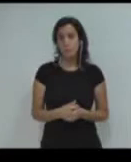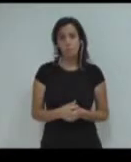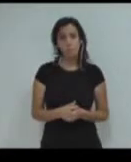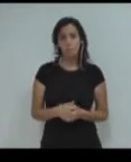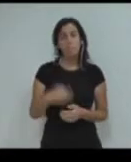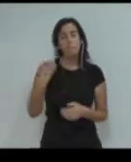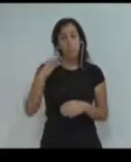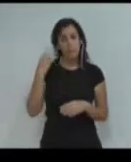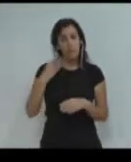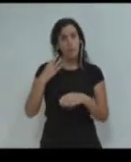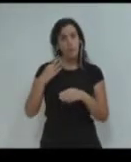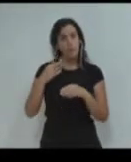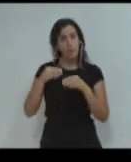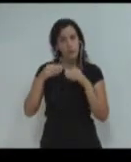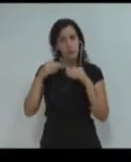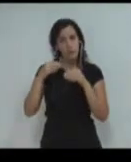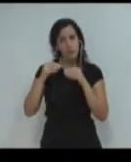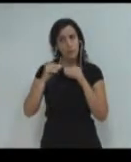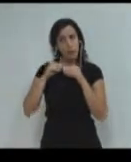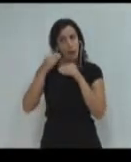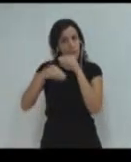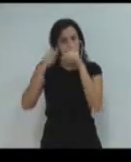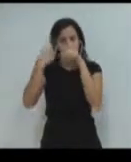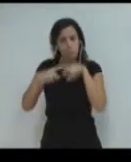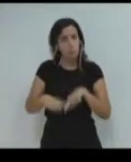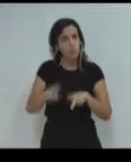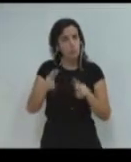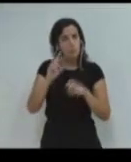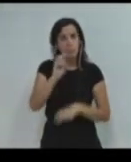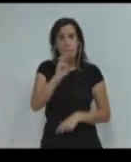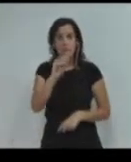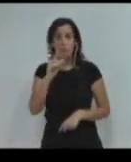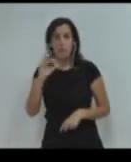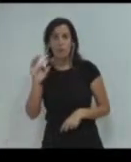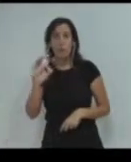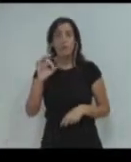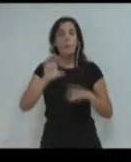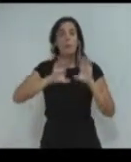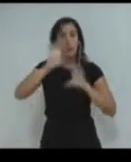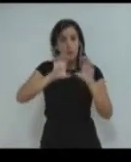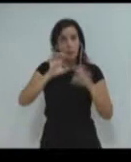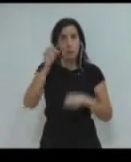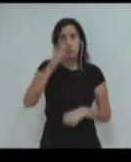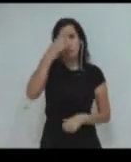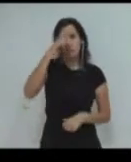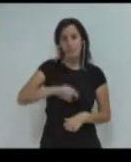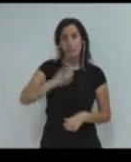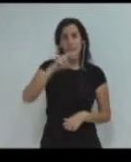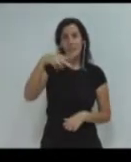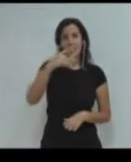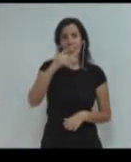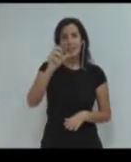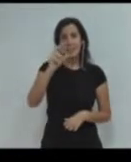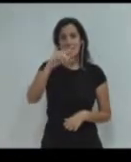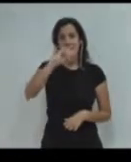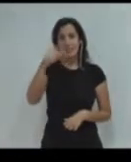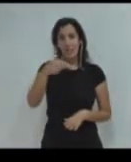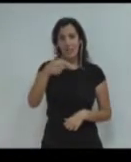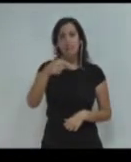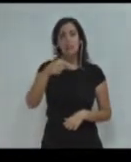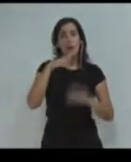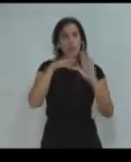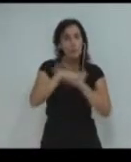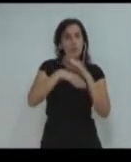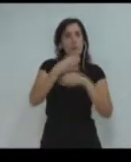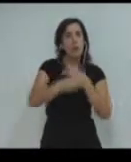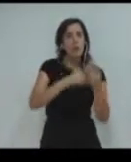que trabajar mucho sobre el PDF, es decir, el maquetador tendrá que saber cómo hacer ese InDesign accesible. Hay las opciones pues, para